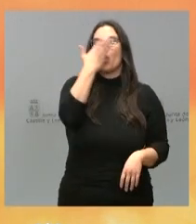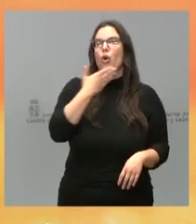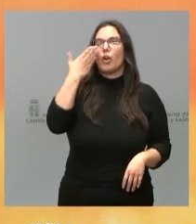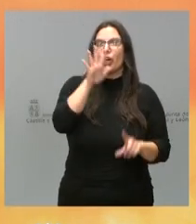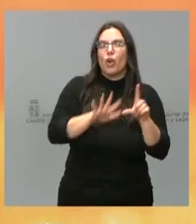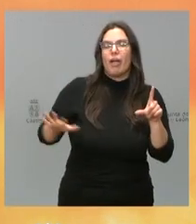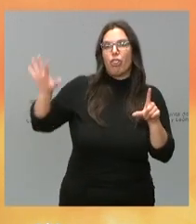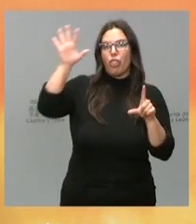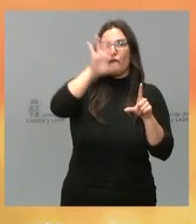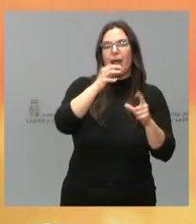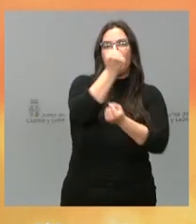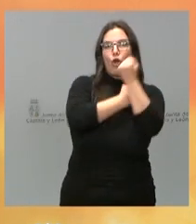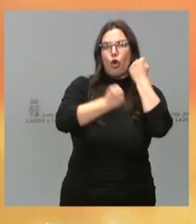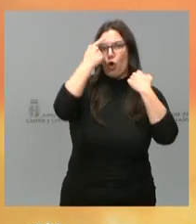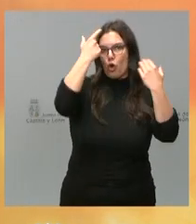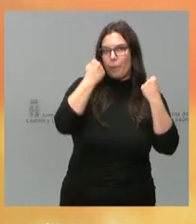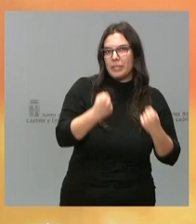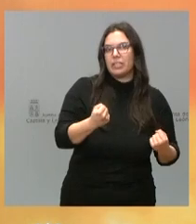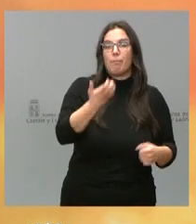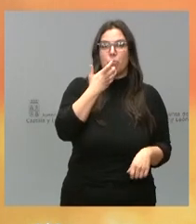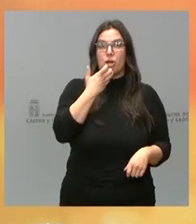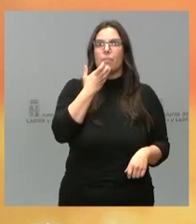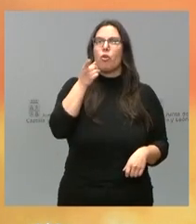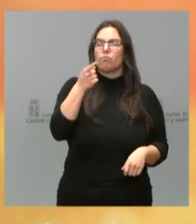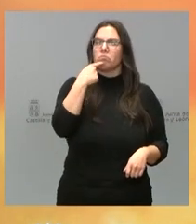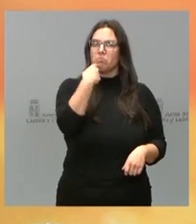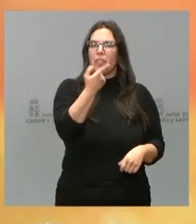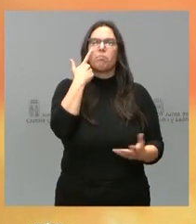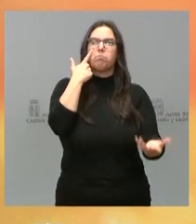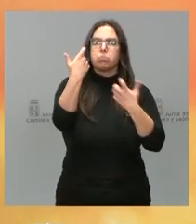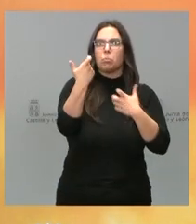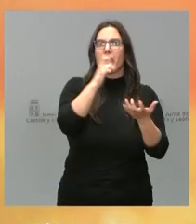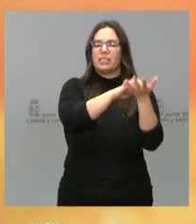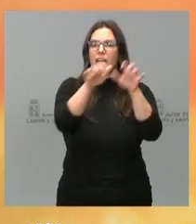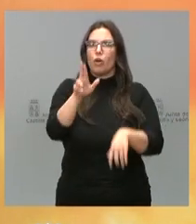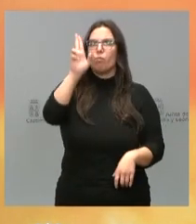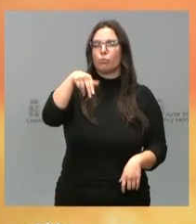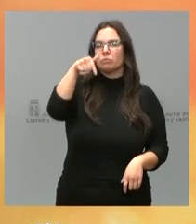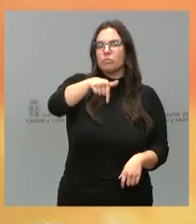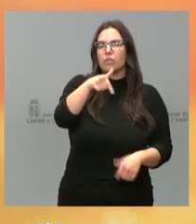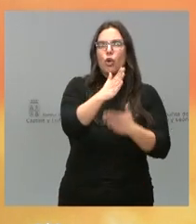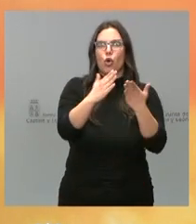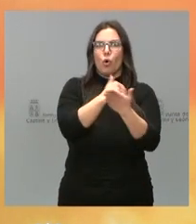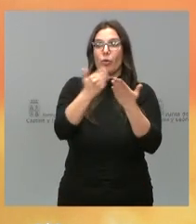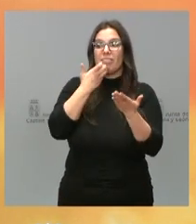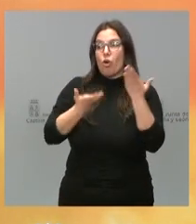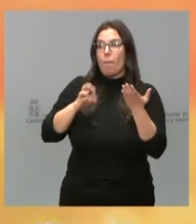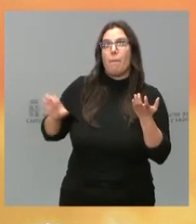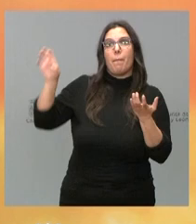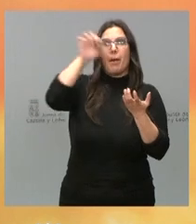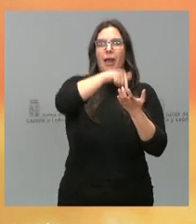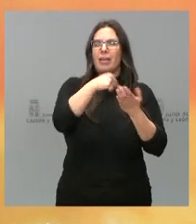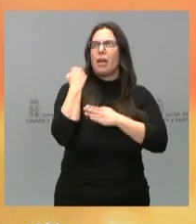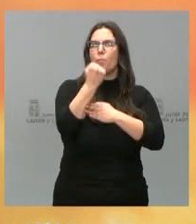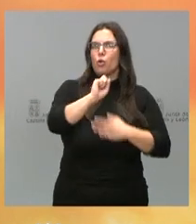Colegio Nacional de economistas es uno de ellos que destaca castillo y león como la comunidad Autónoma que da